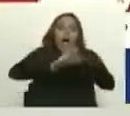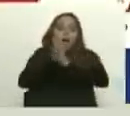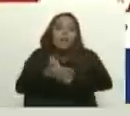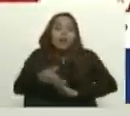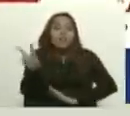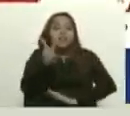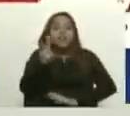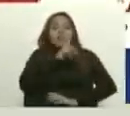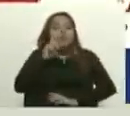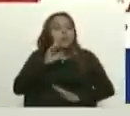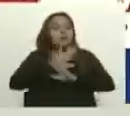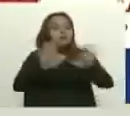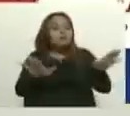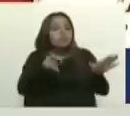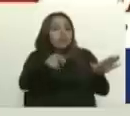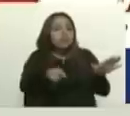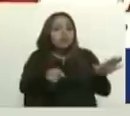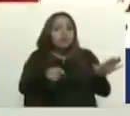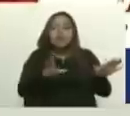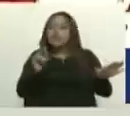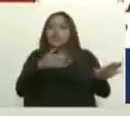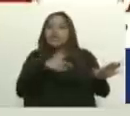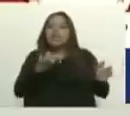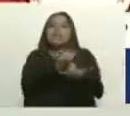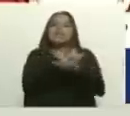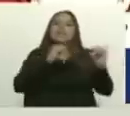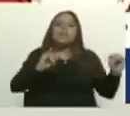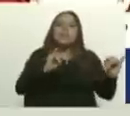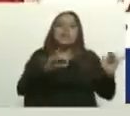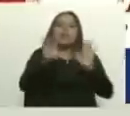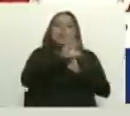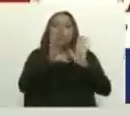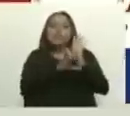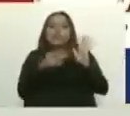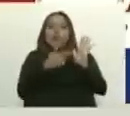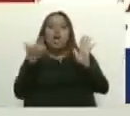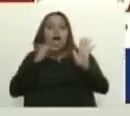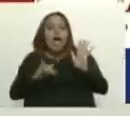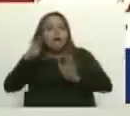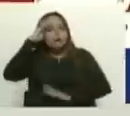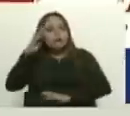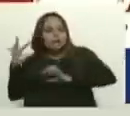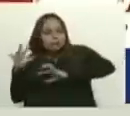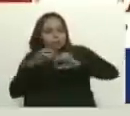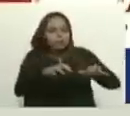iba a dejar de ser una república independiente con constitución, iba a ser invadida.